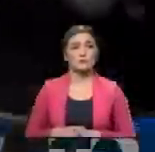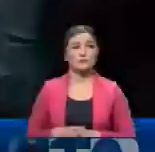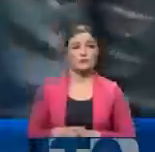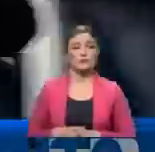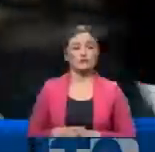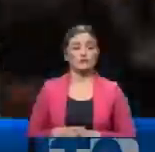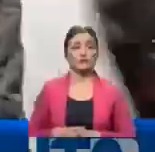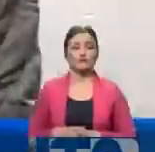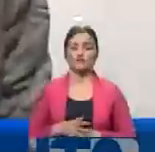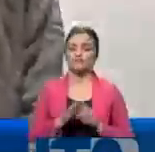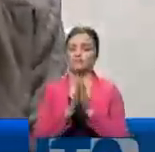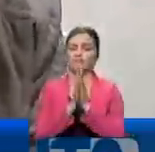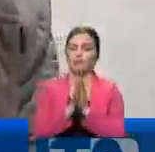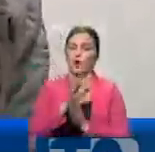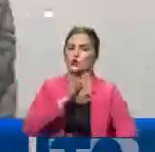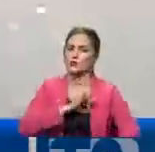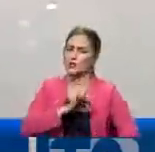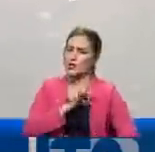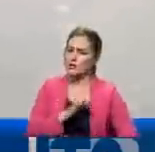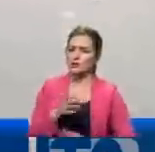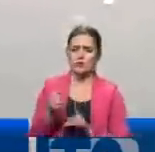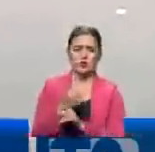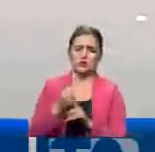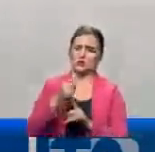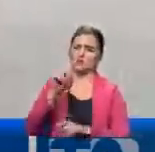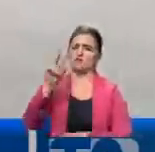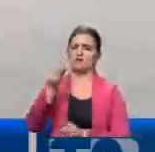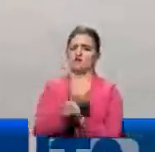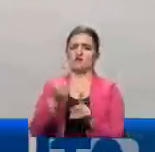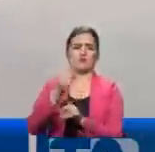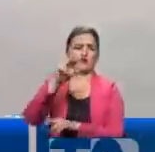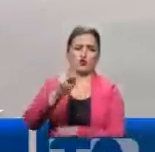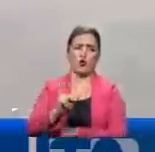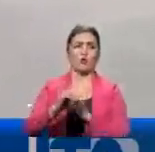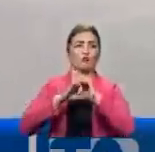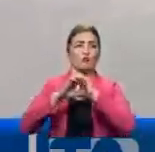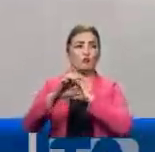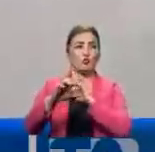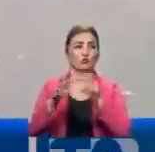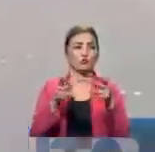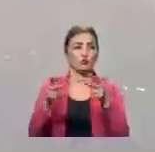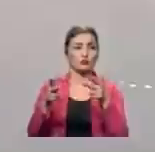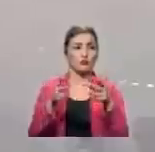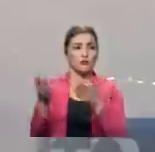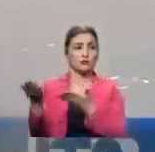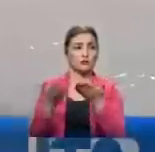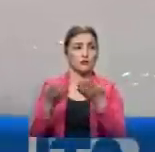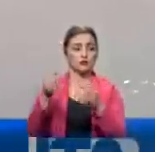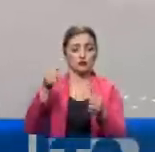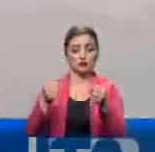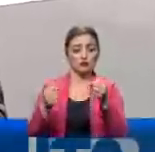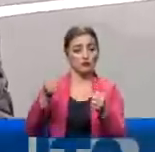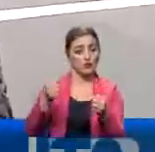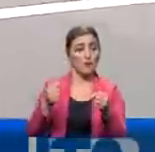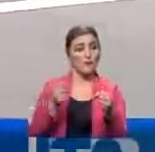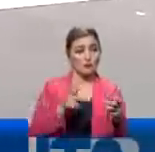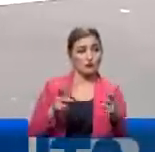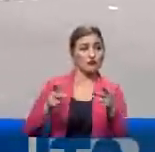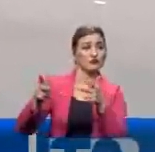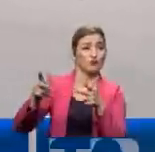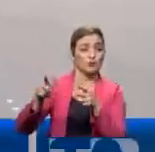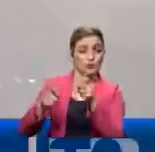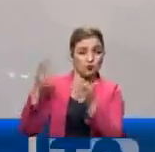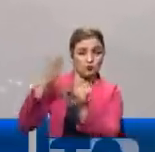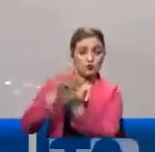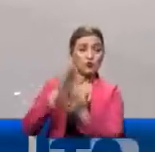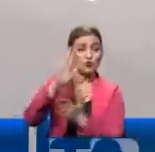a un llamado a que no exista violencia. Vemos que los buses que están brindando el servicio de transporte para que la ciudadanía llegue de una u otra